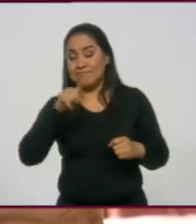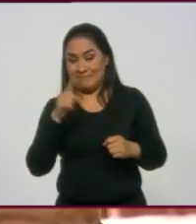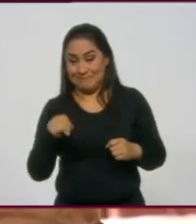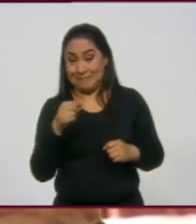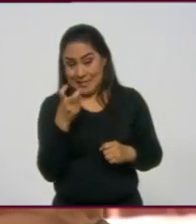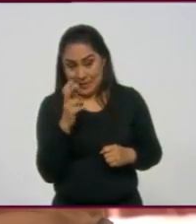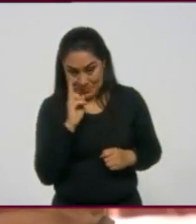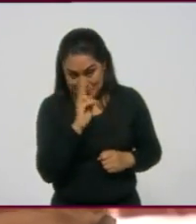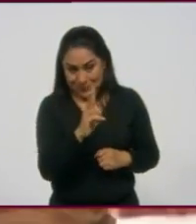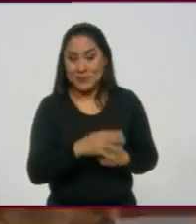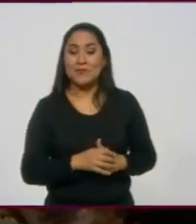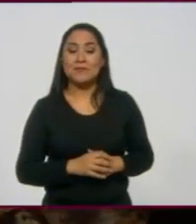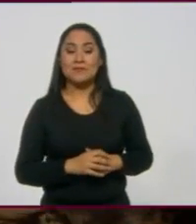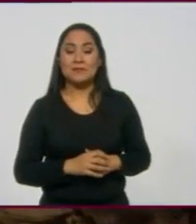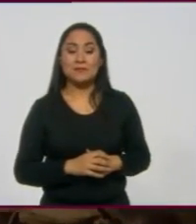lo que escuchamos hace un momento.